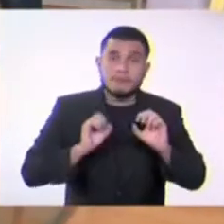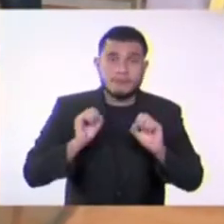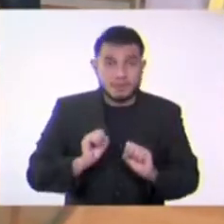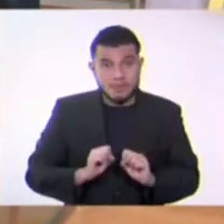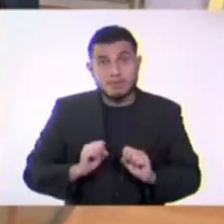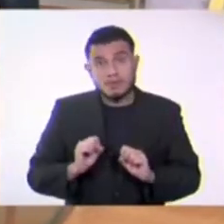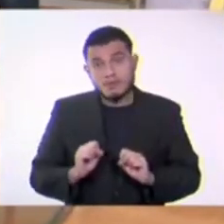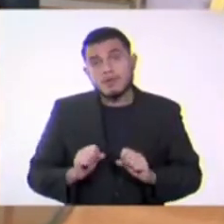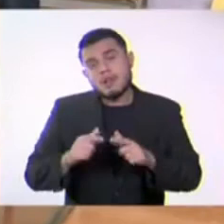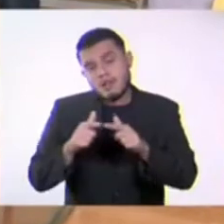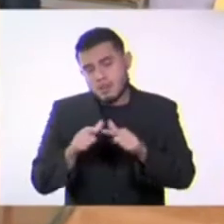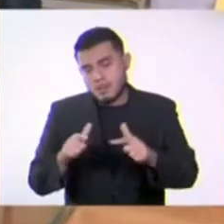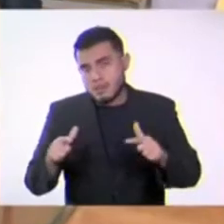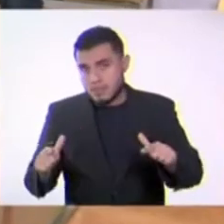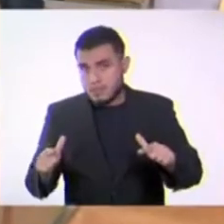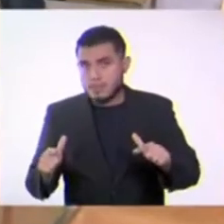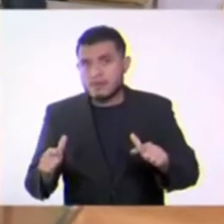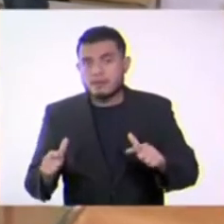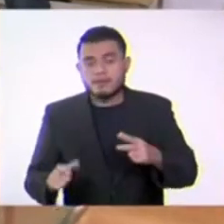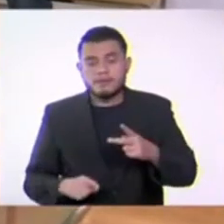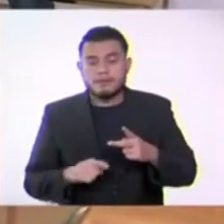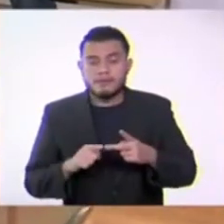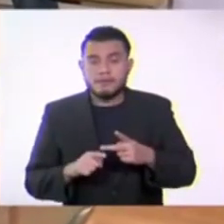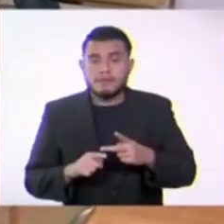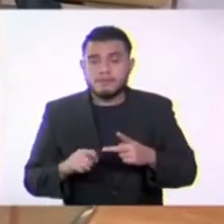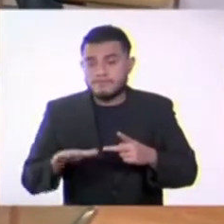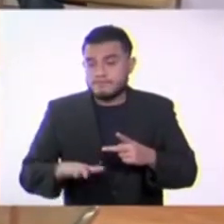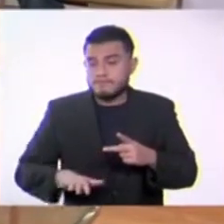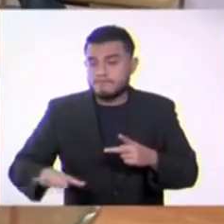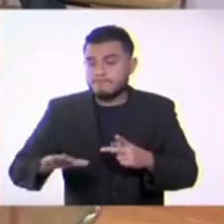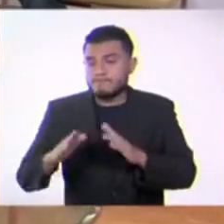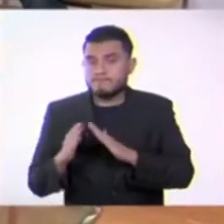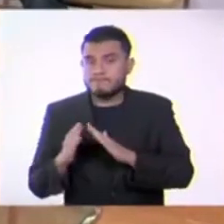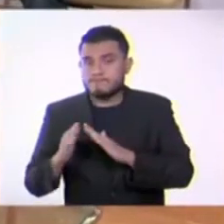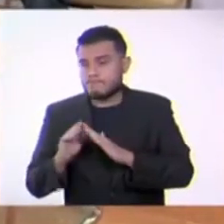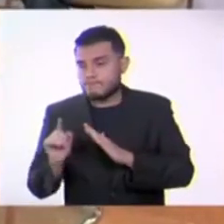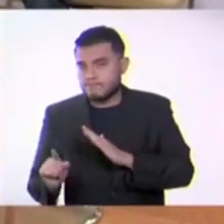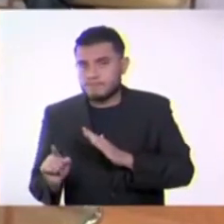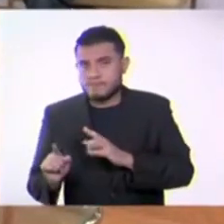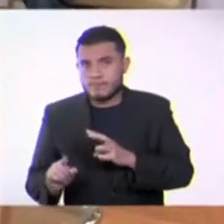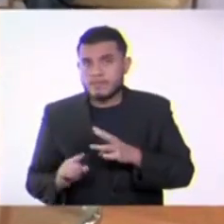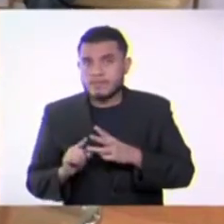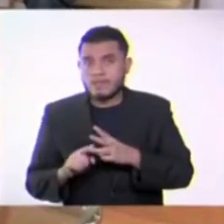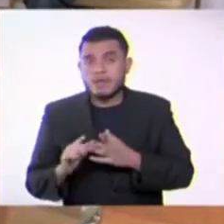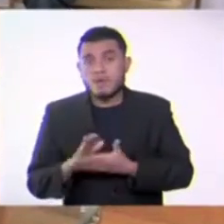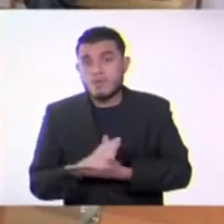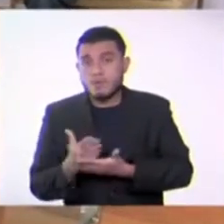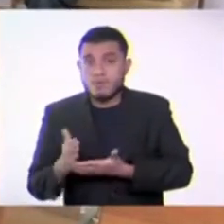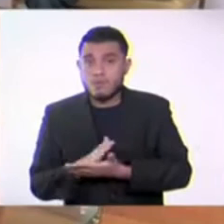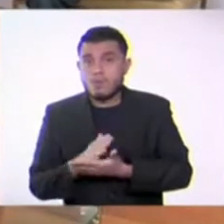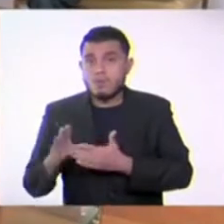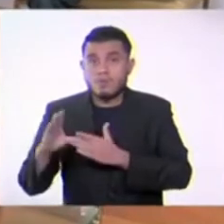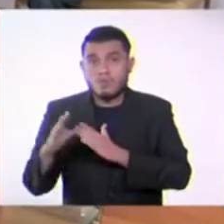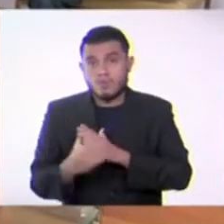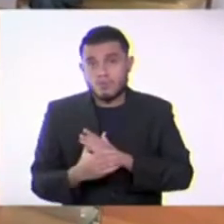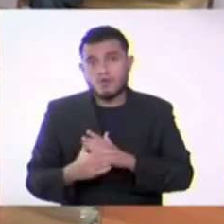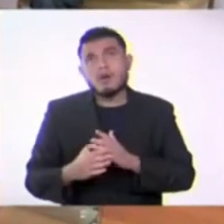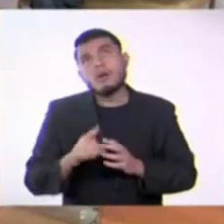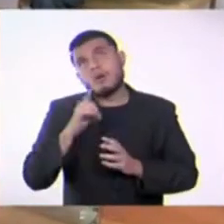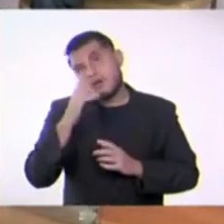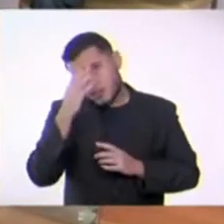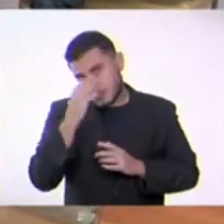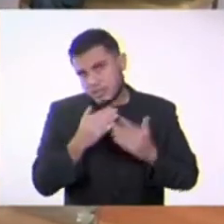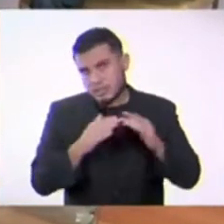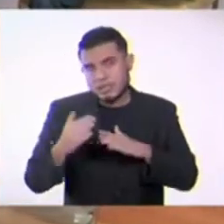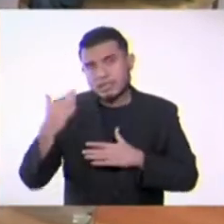aspecto lingüístico, en un aspecto territorial, en compartir cultura material, cultura espiritual,